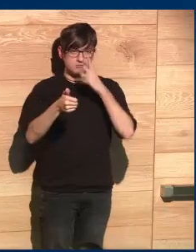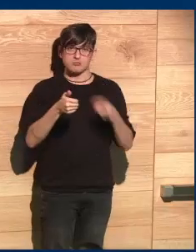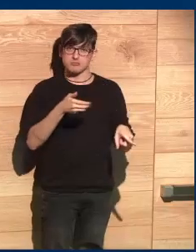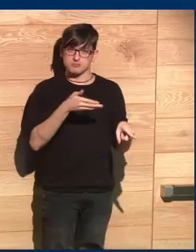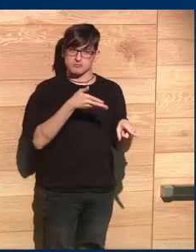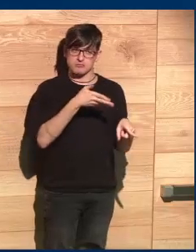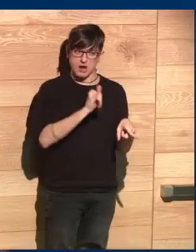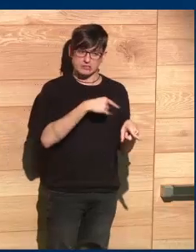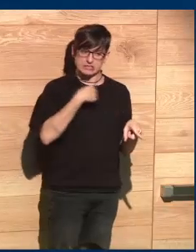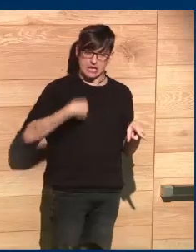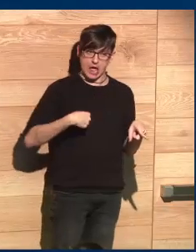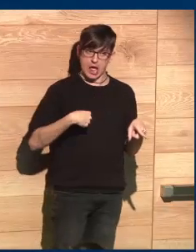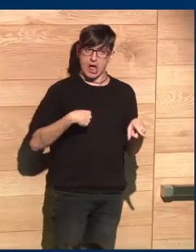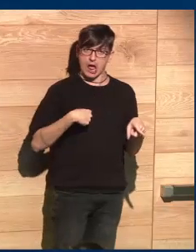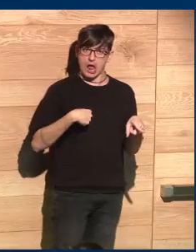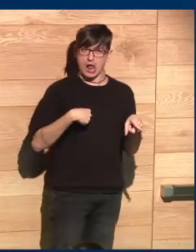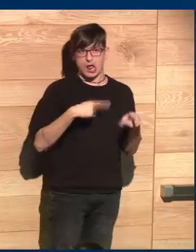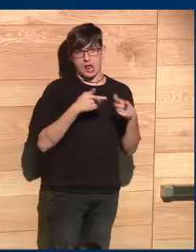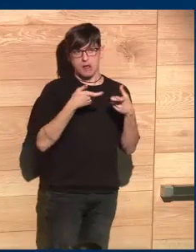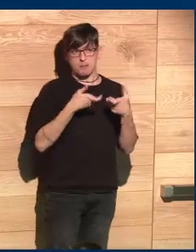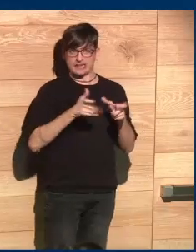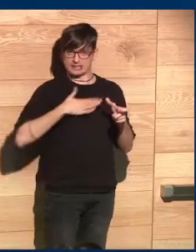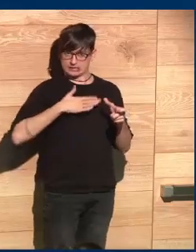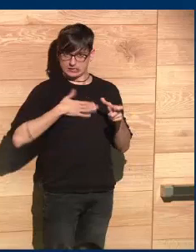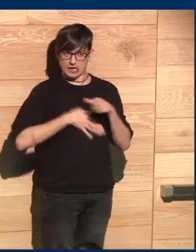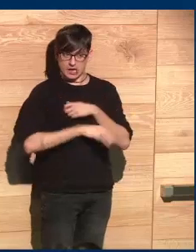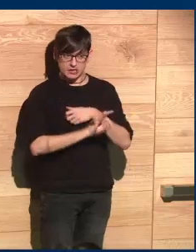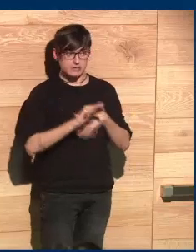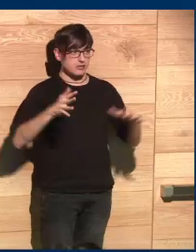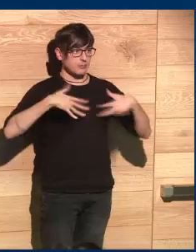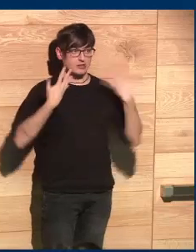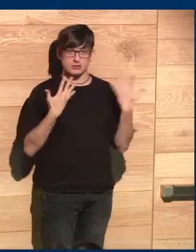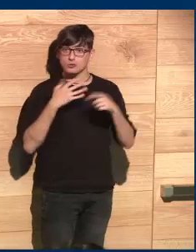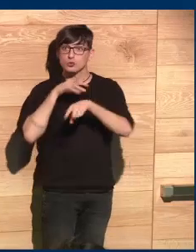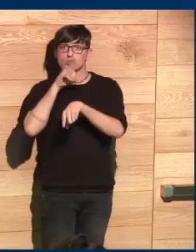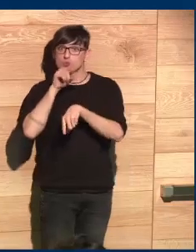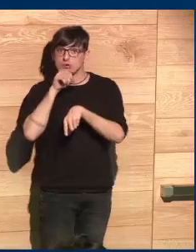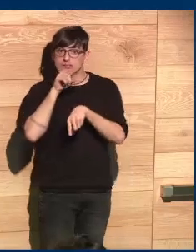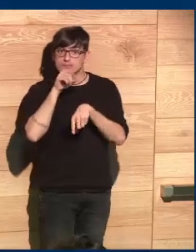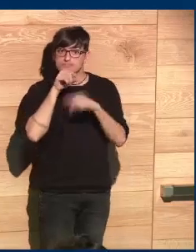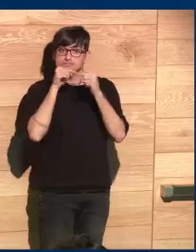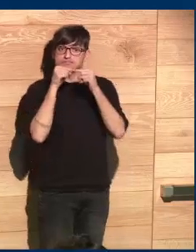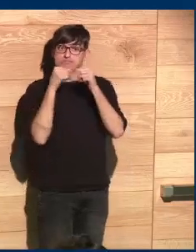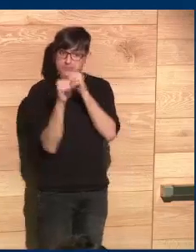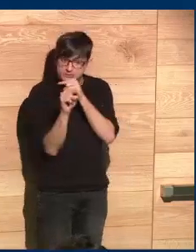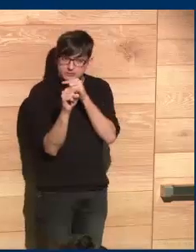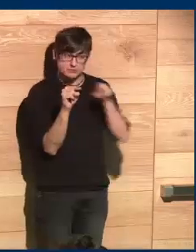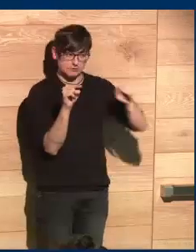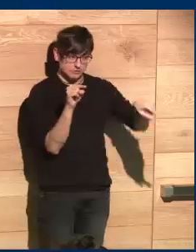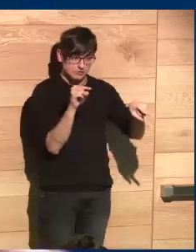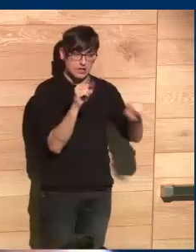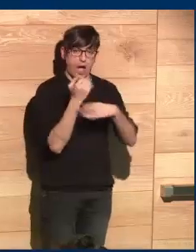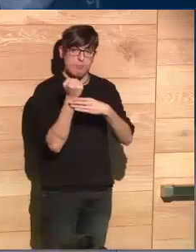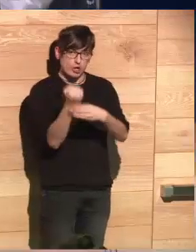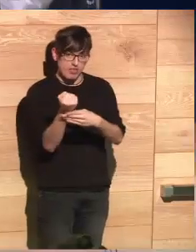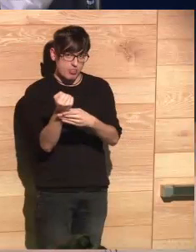participación en Konami y de repente el avatar desapareció por un tuit en turco sobre apoyando a una minoría que